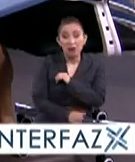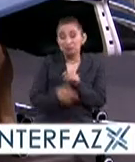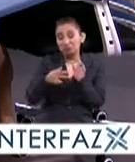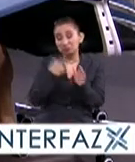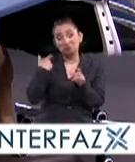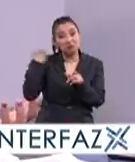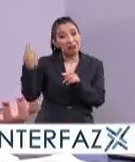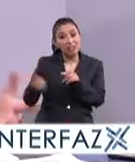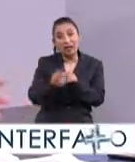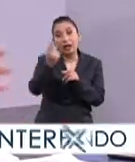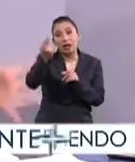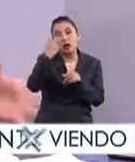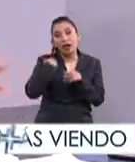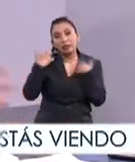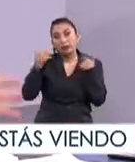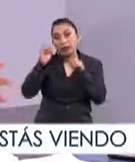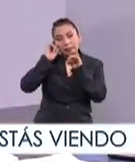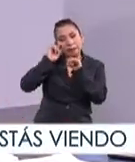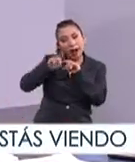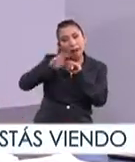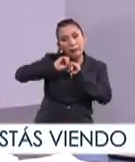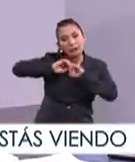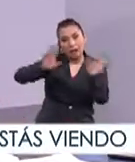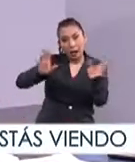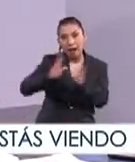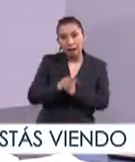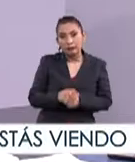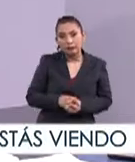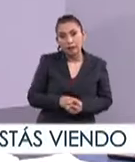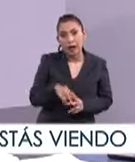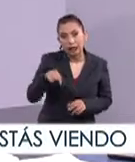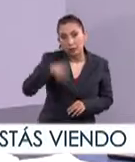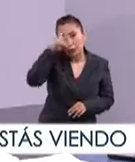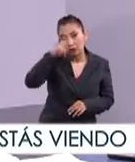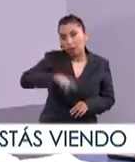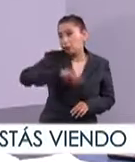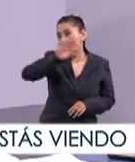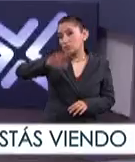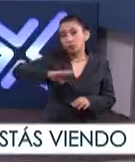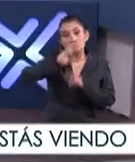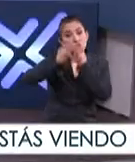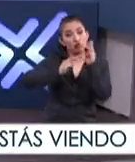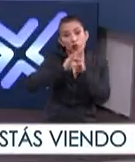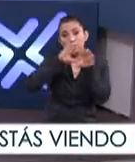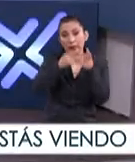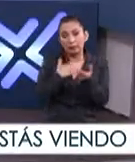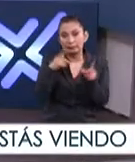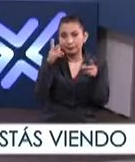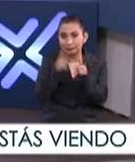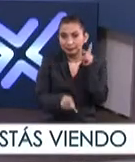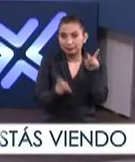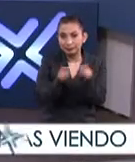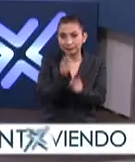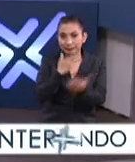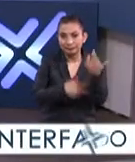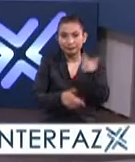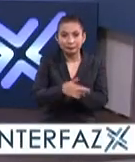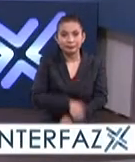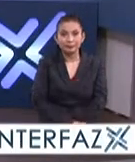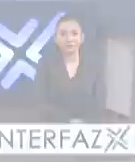necesitamos entender de una forma más adecuada, no solo en México, sino en todo el mundo. Una breve pausa y